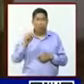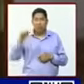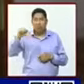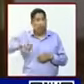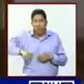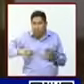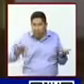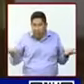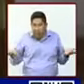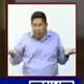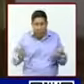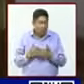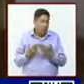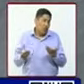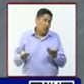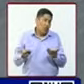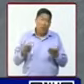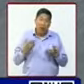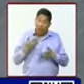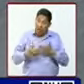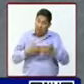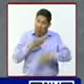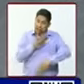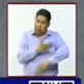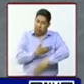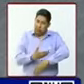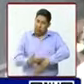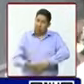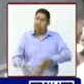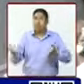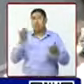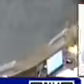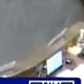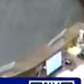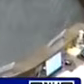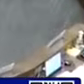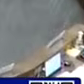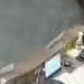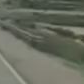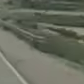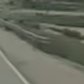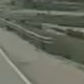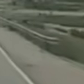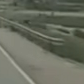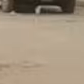muerta. Y eso nos está conduciendo al desastre.